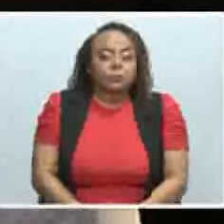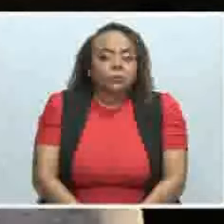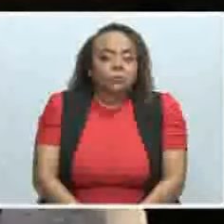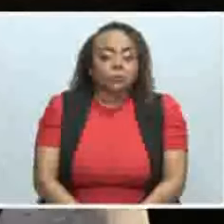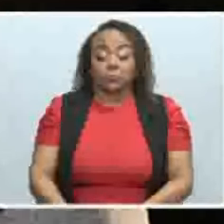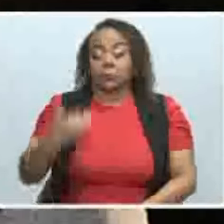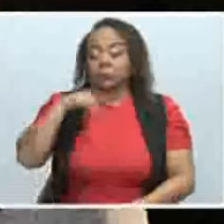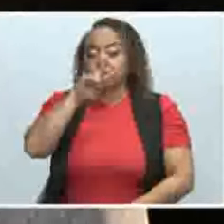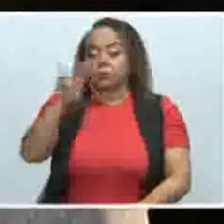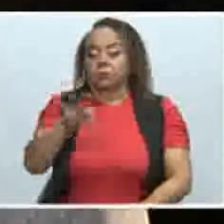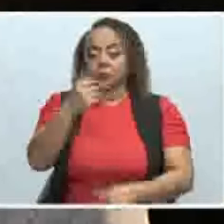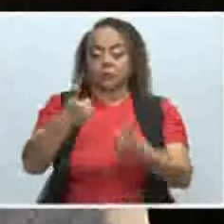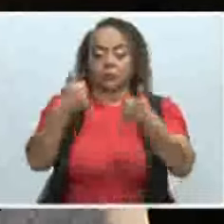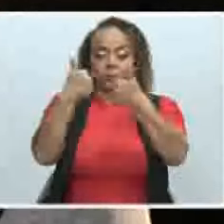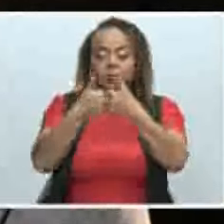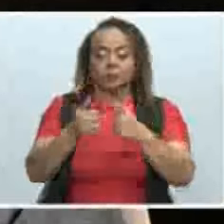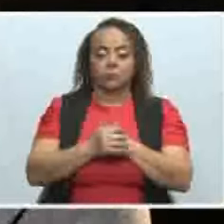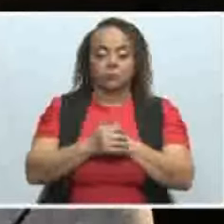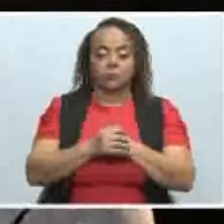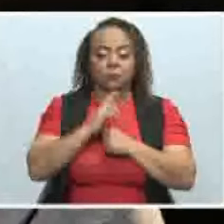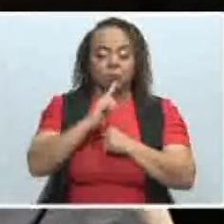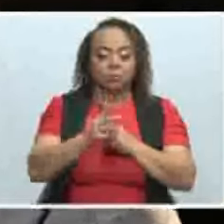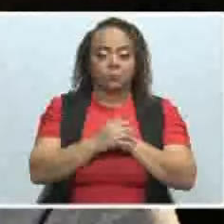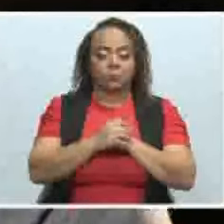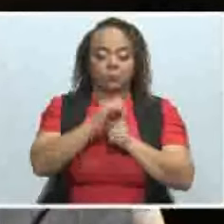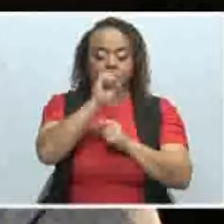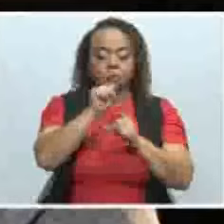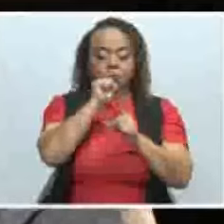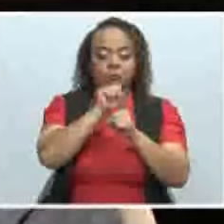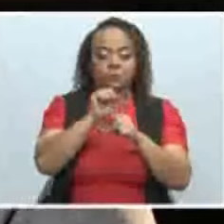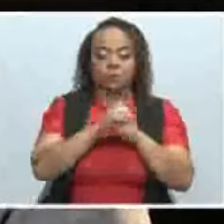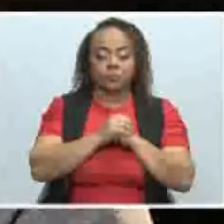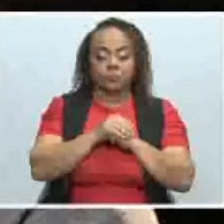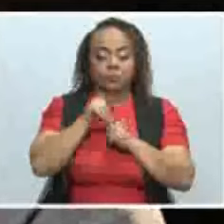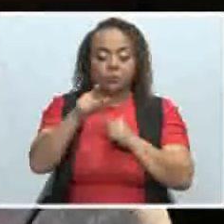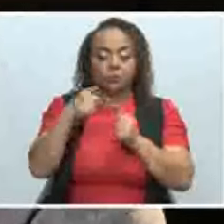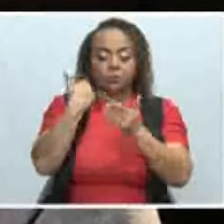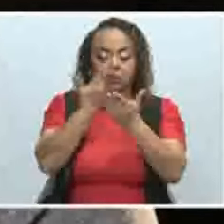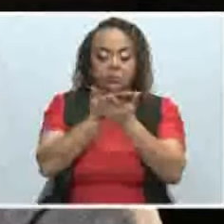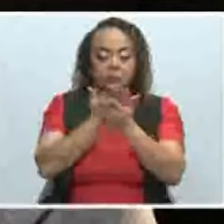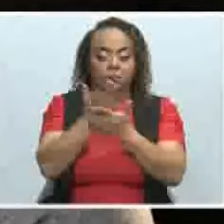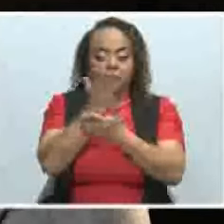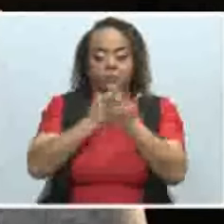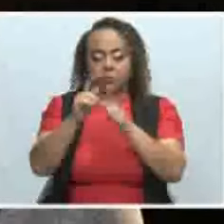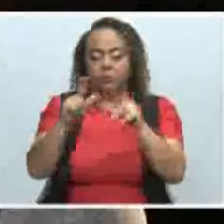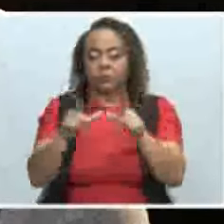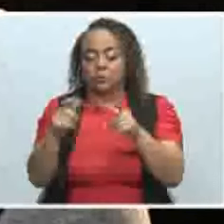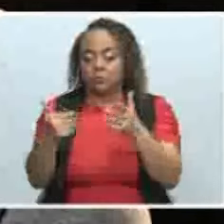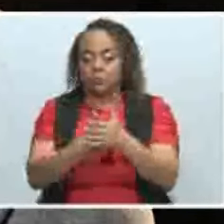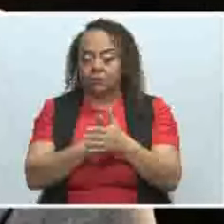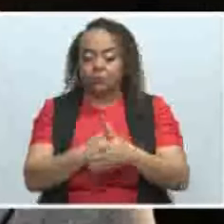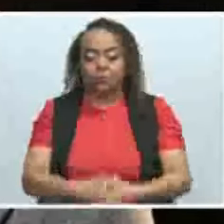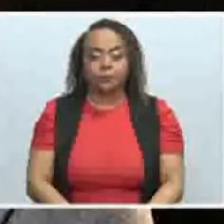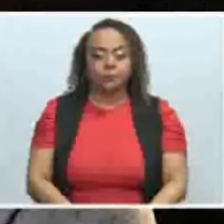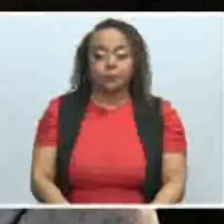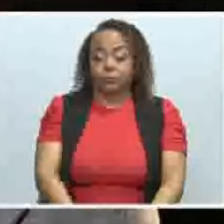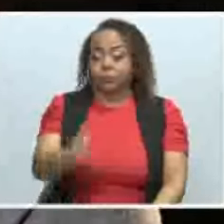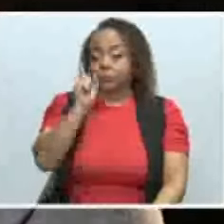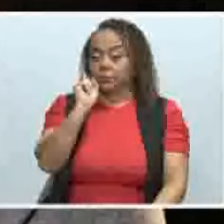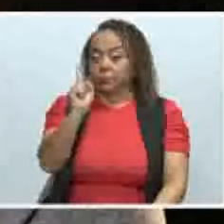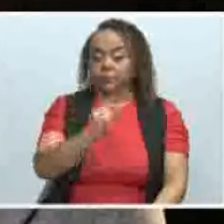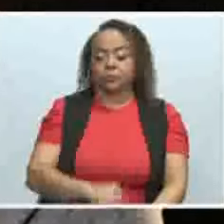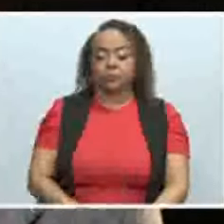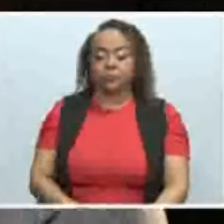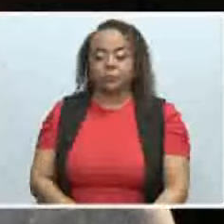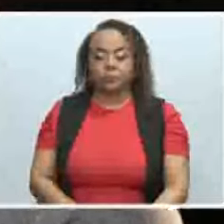hay dos formas de encarar, ¿verdad?, la situación cuando vos llegás a un lugar nuevo. Una es